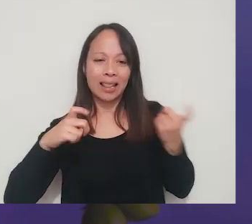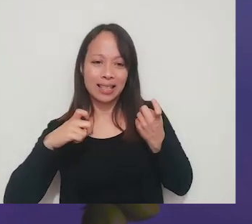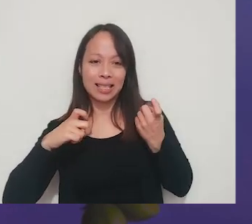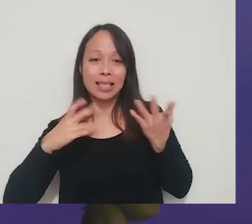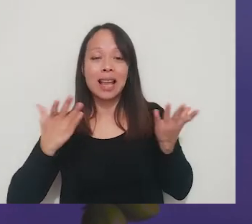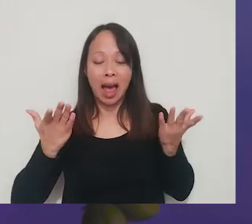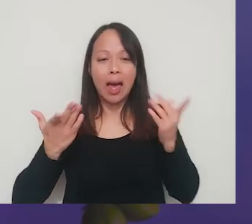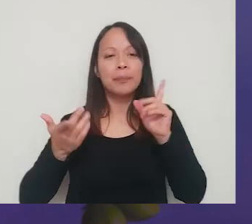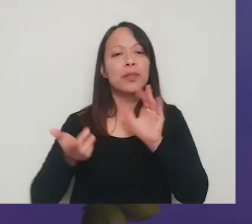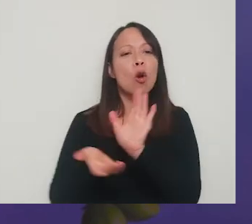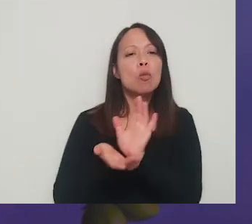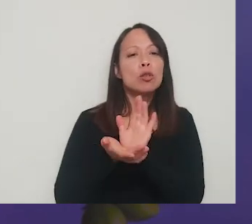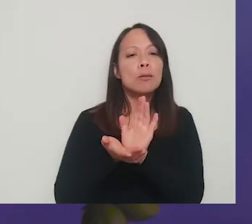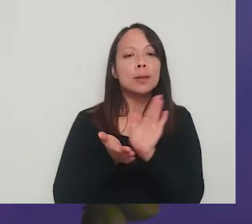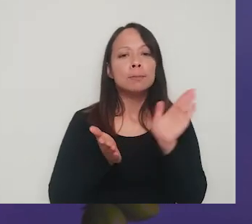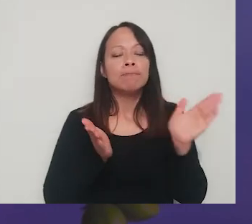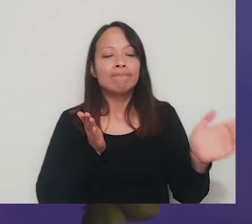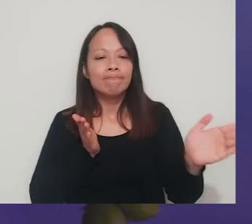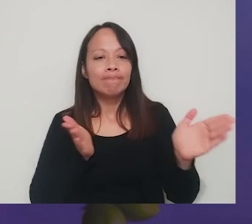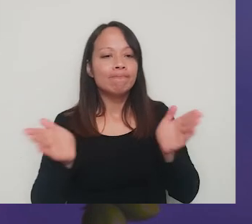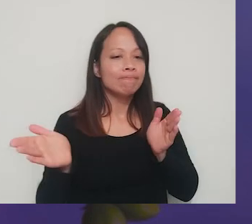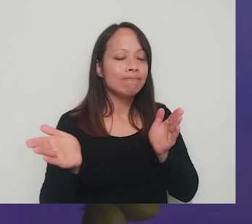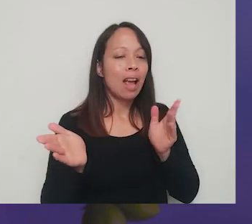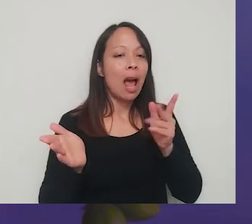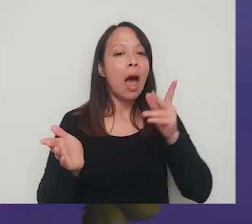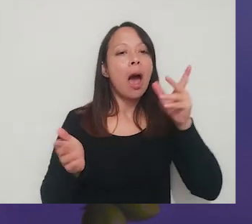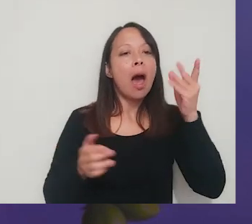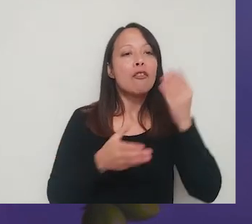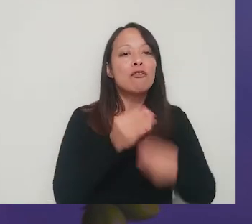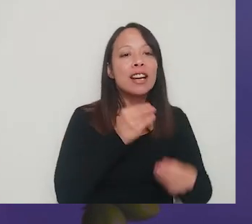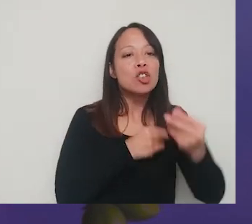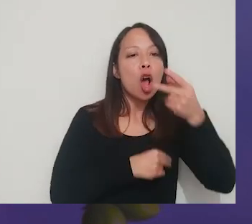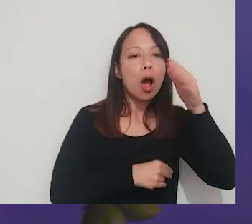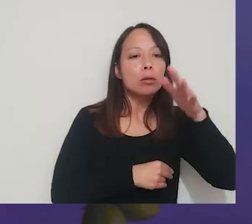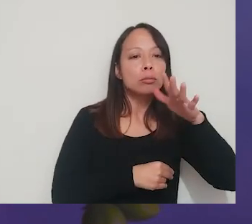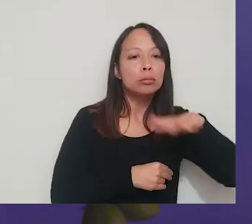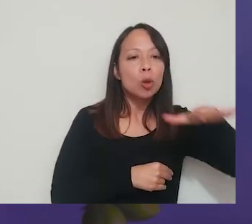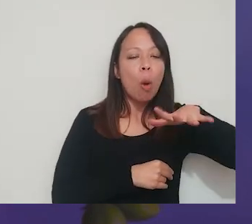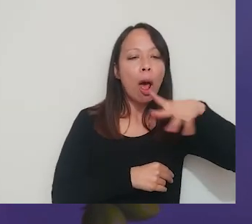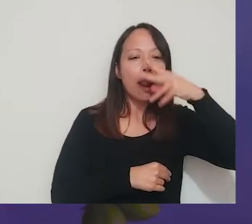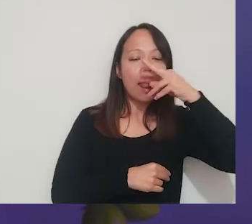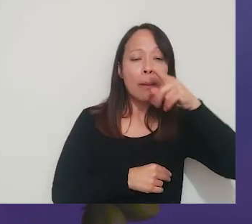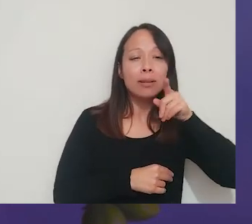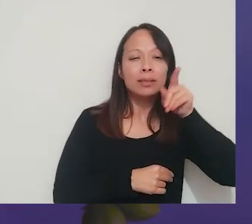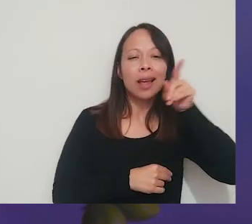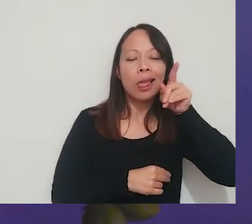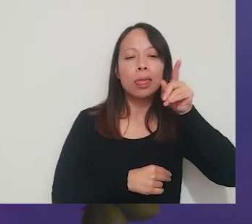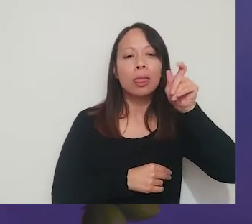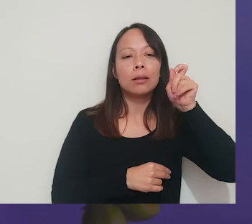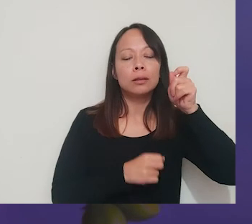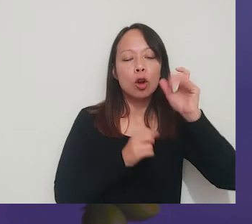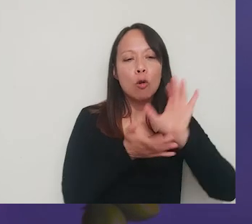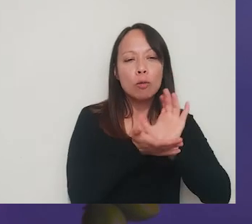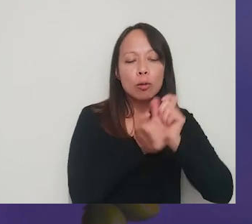vimos, tenemos decisiones contrapuestas. Pareciera que con este fallo de La Plata se estaría abriendo un poquito el panorama cuando se trata de